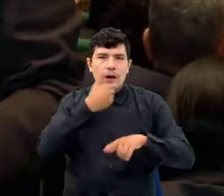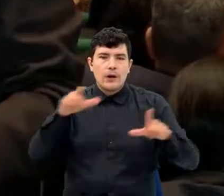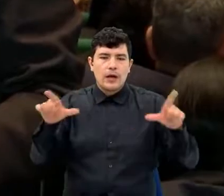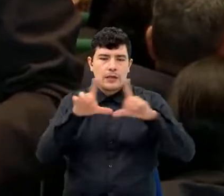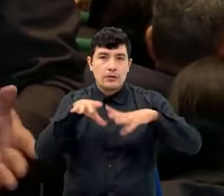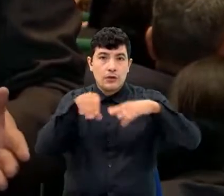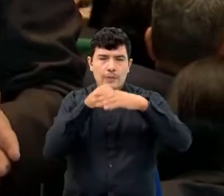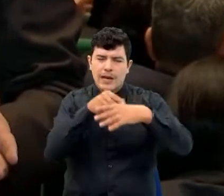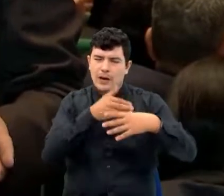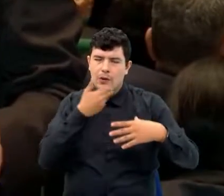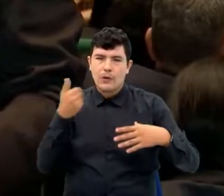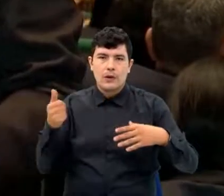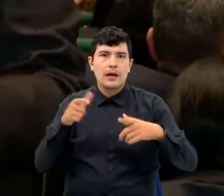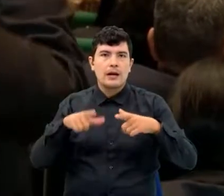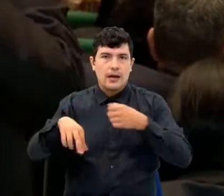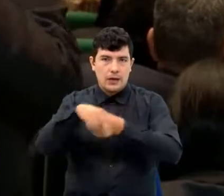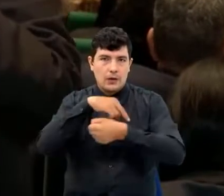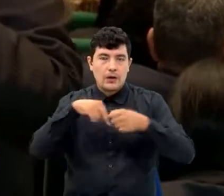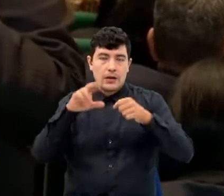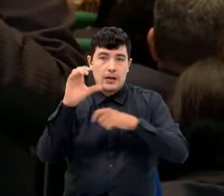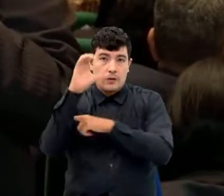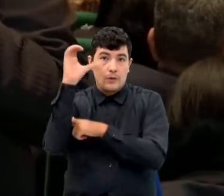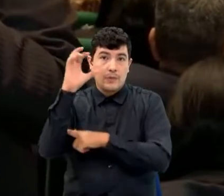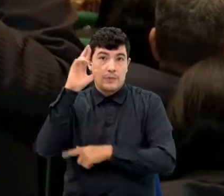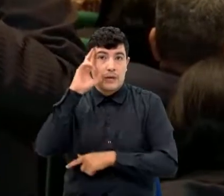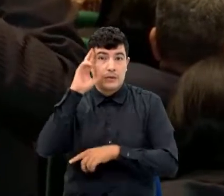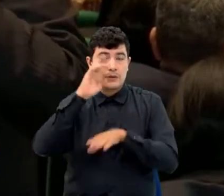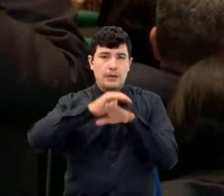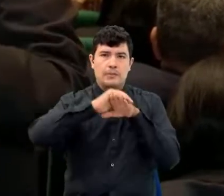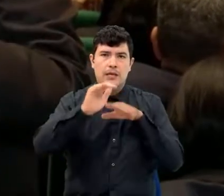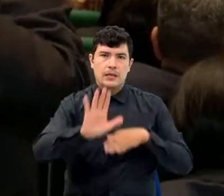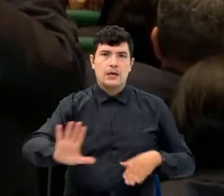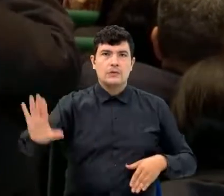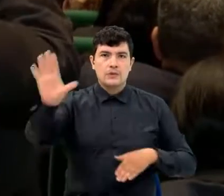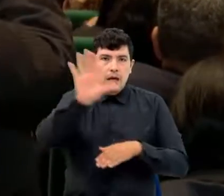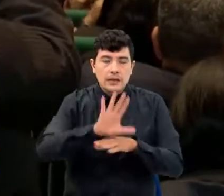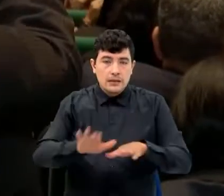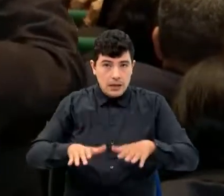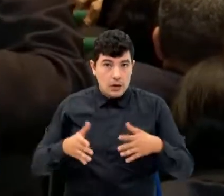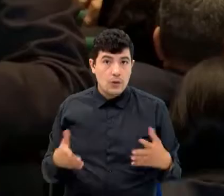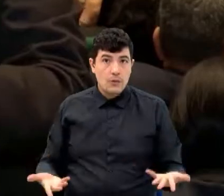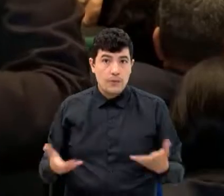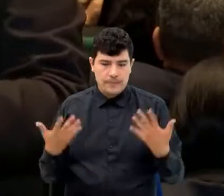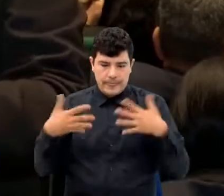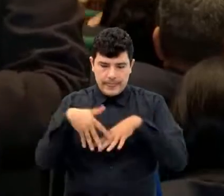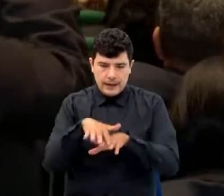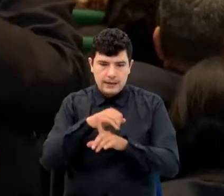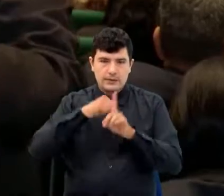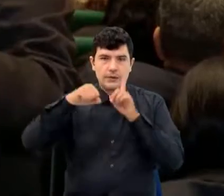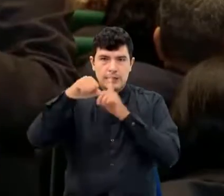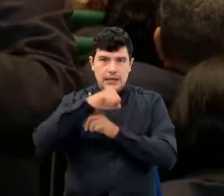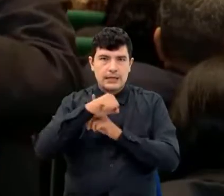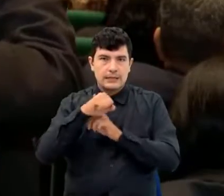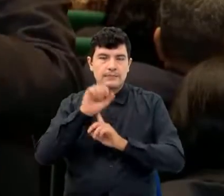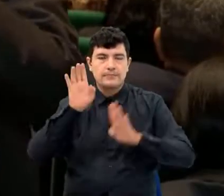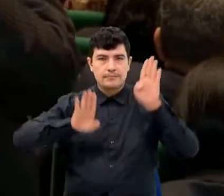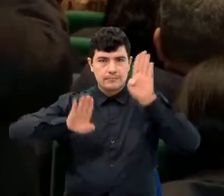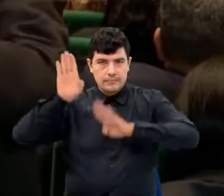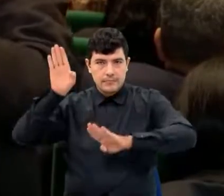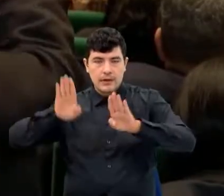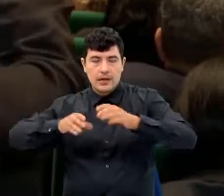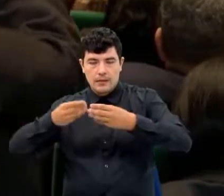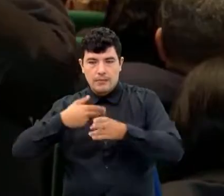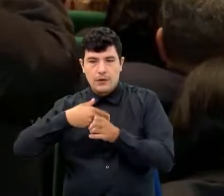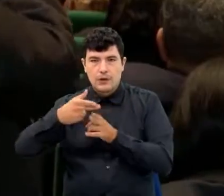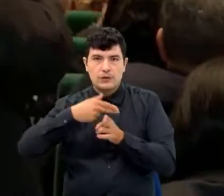nuestro país. Y como tal, los invito precisamente a través de las redes sociales, se postulen también para los